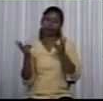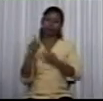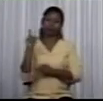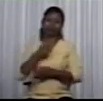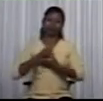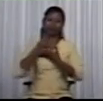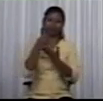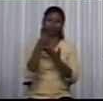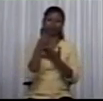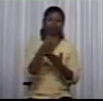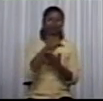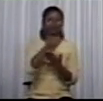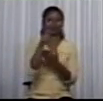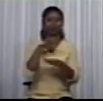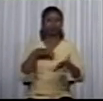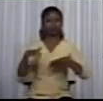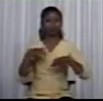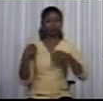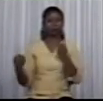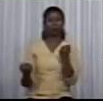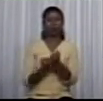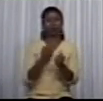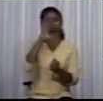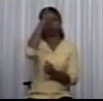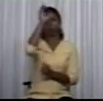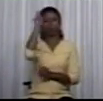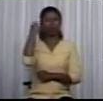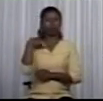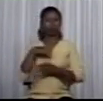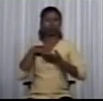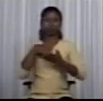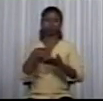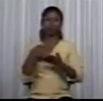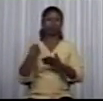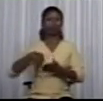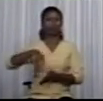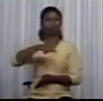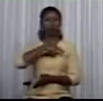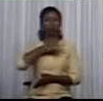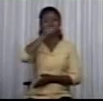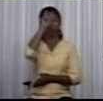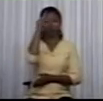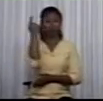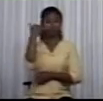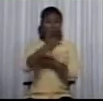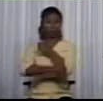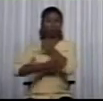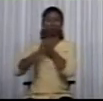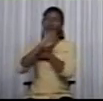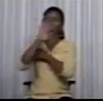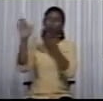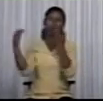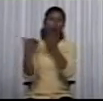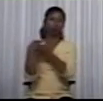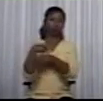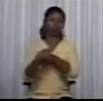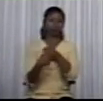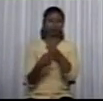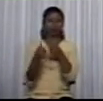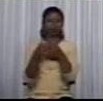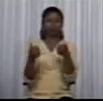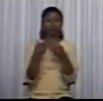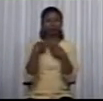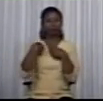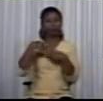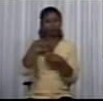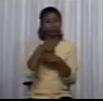favor de otros activistas, de gente que nos ha dejado muy bien con nuestra cultura, no solo en el país, sino a nivel internacional. Les hemos